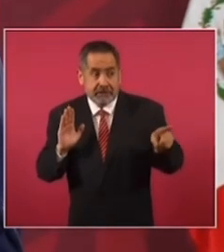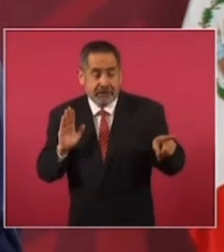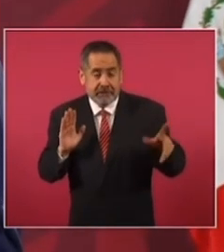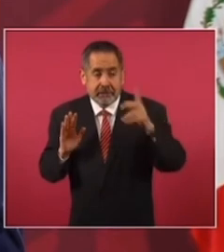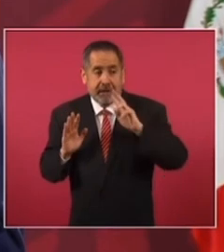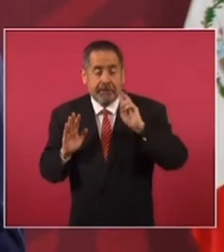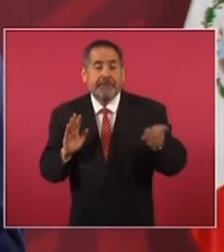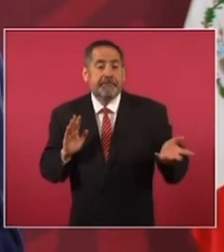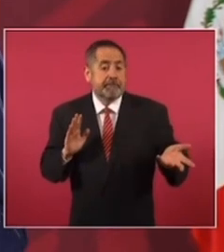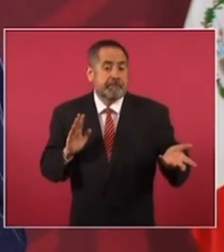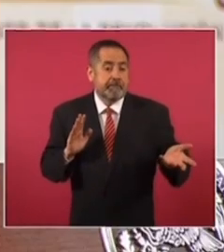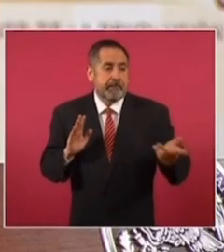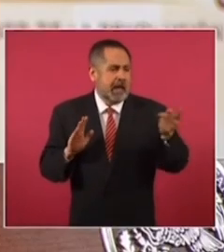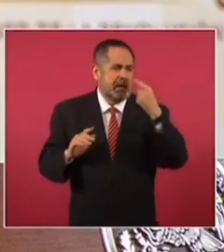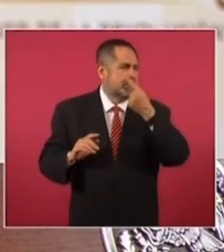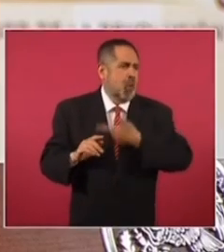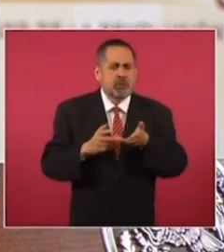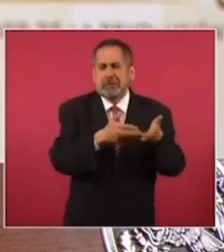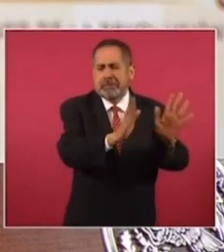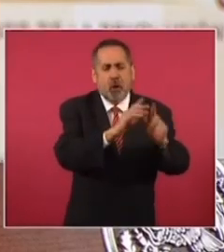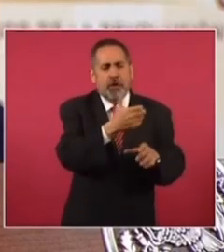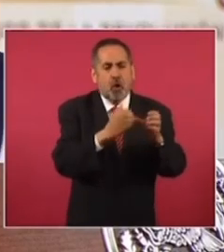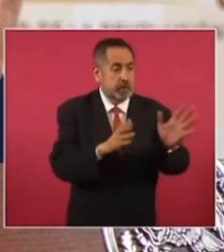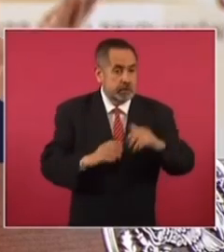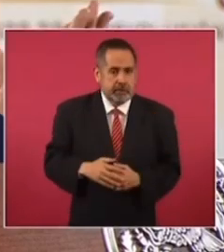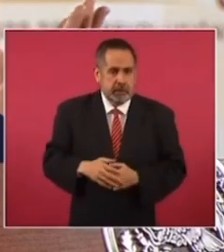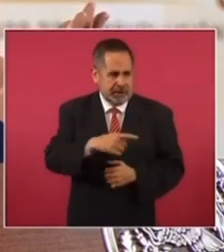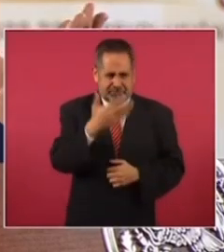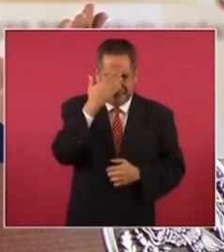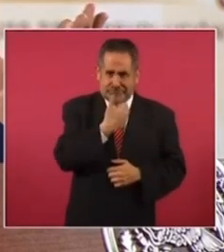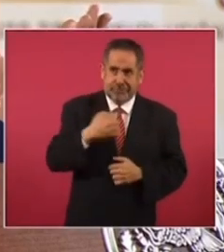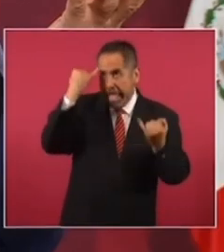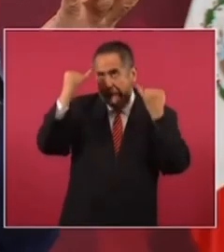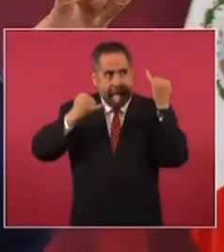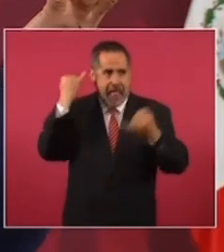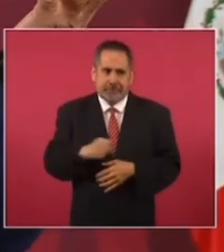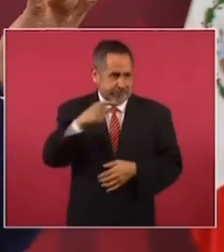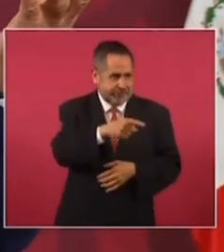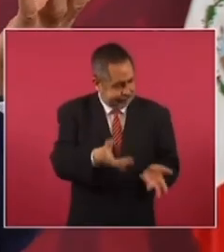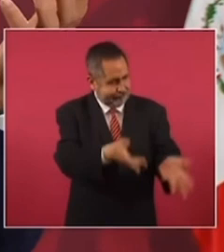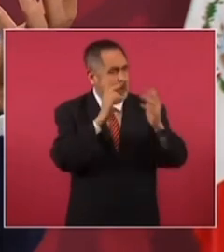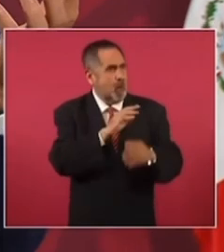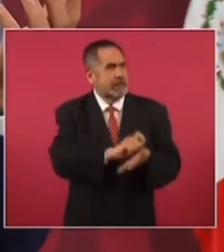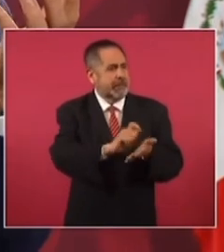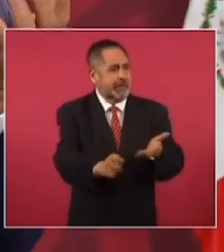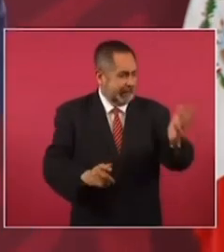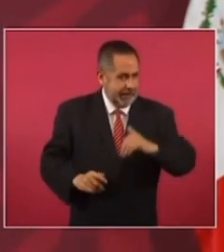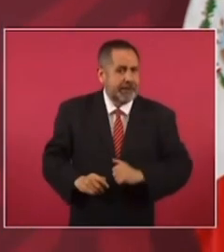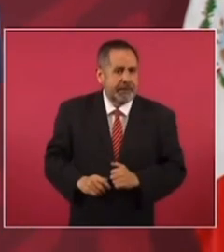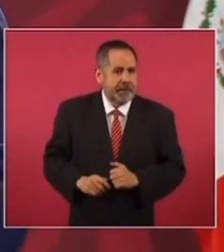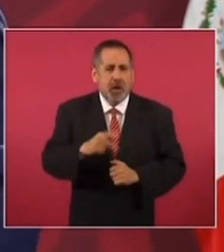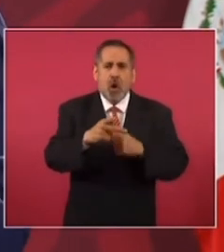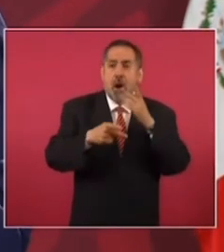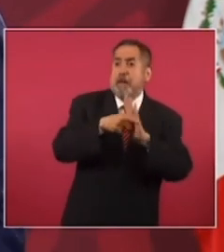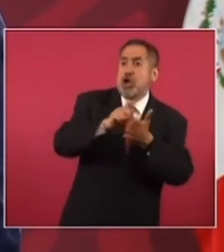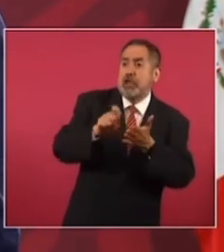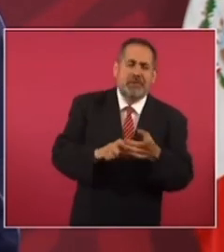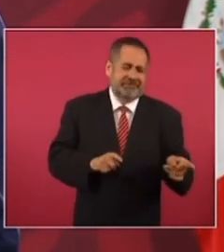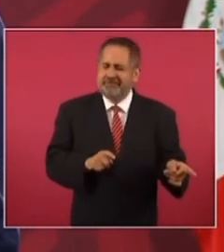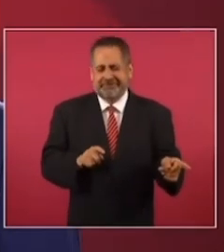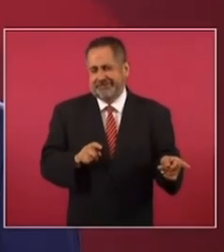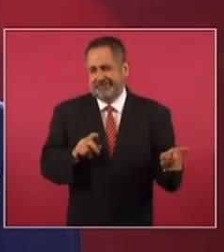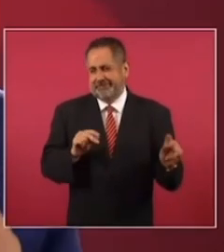retire Loret. No puede con él. Loret lo descubrió con eso del testamento y ya pues no puede con él y quiere que se